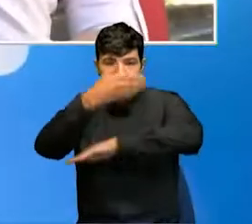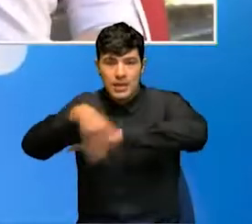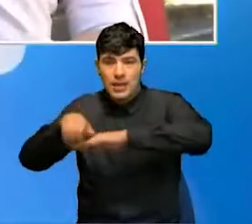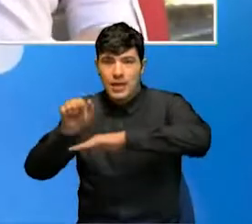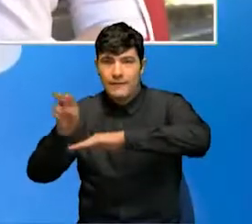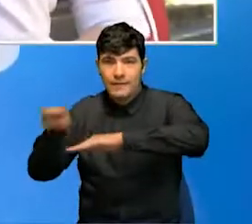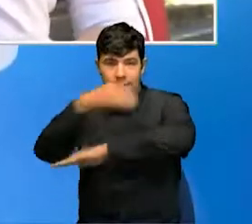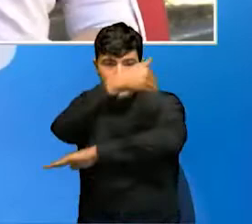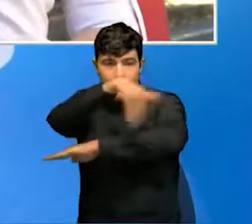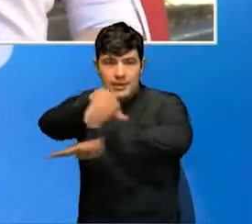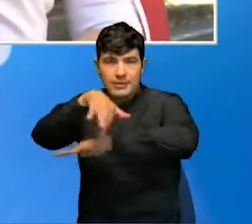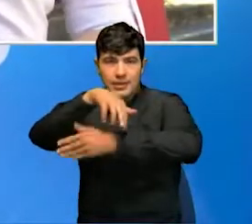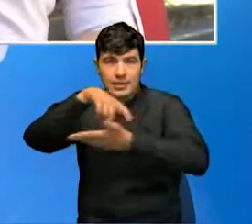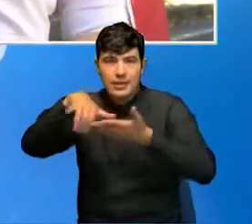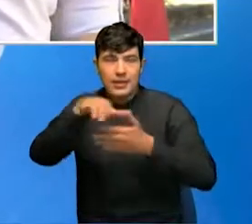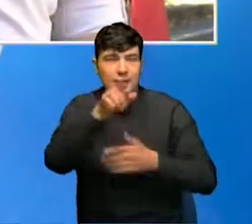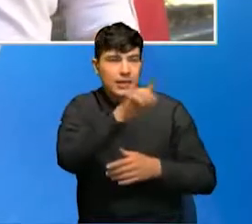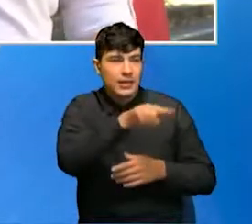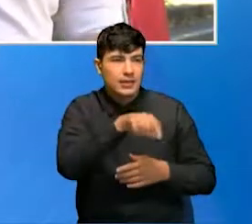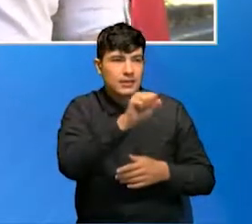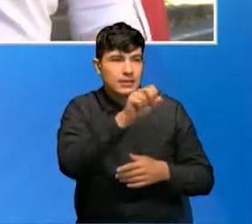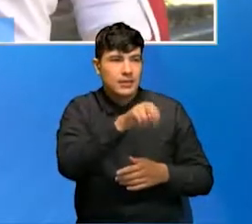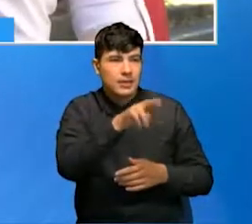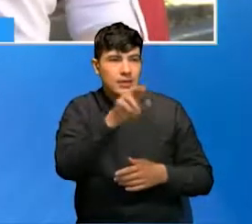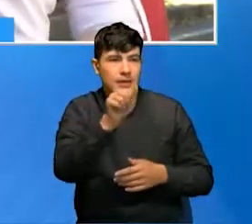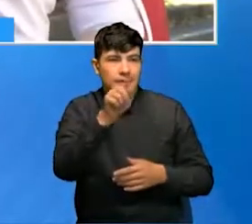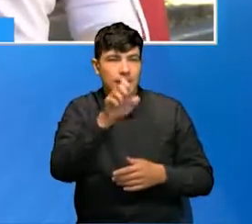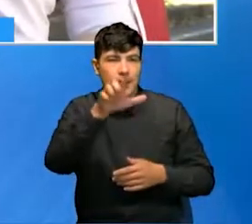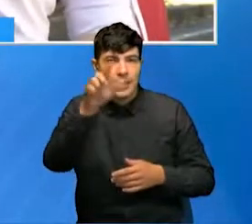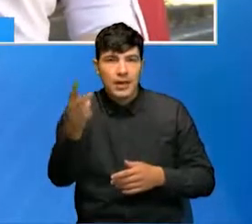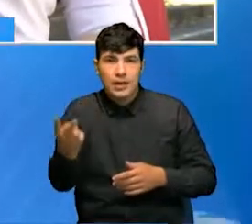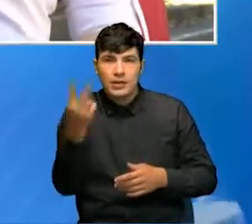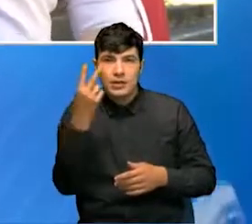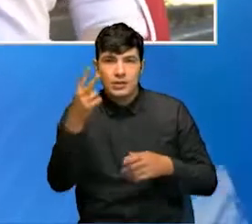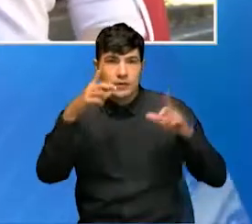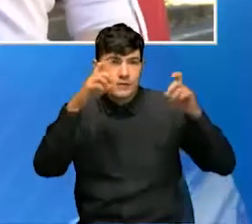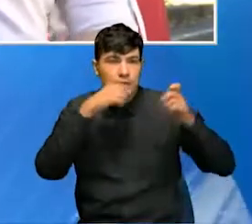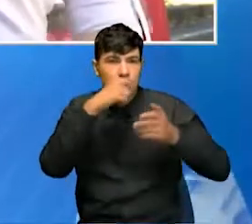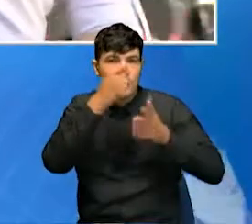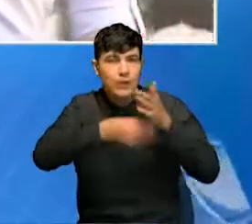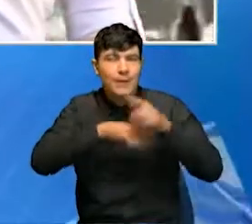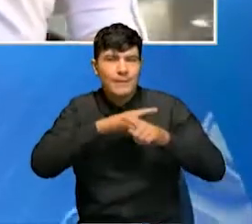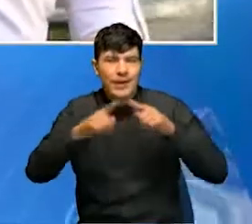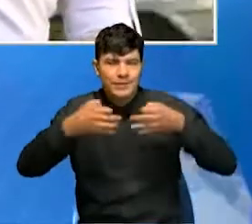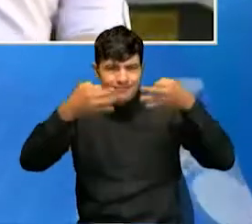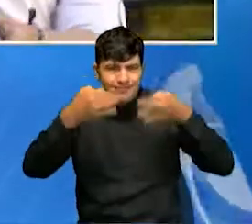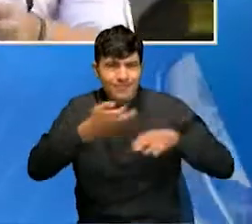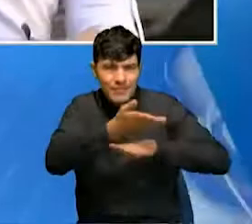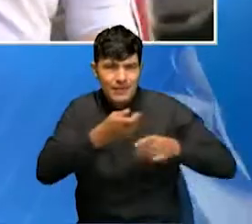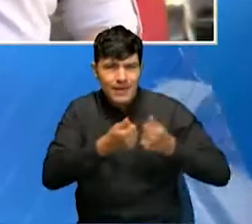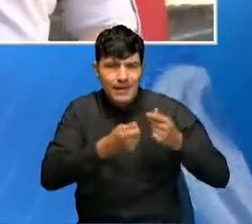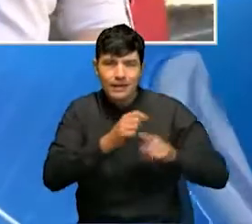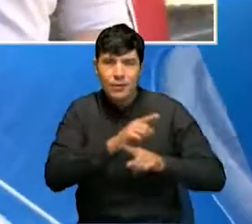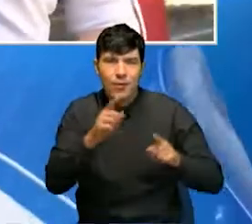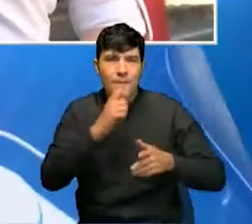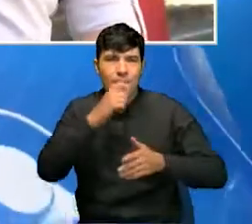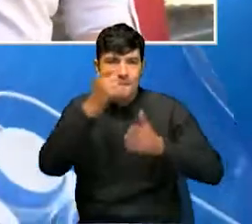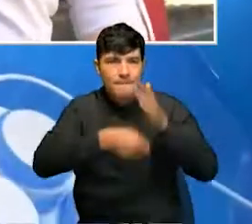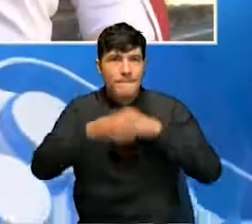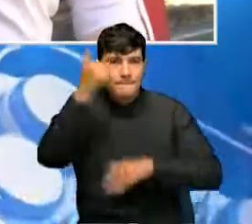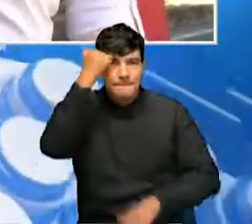diagonal santander y san rafael es de hay dos puntos pero de manera pedagógica estas son la información por el momento continúen ustedes con más de oriente